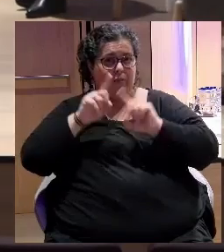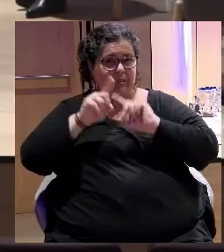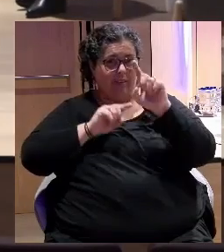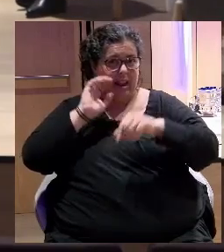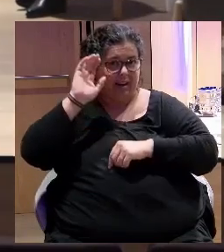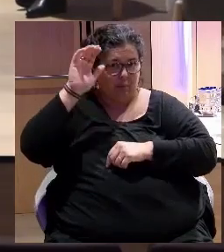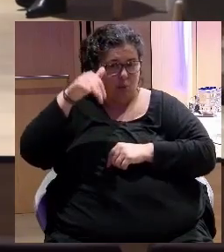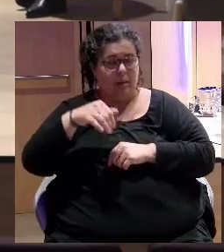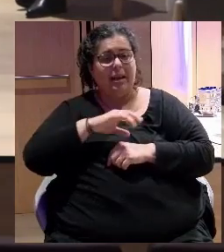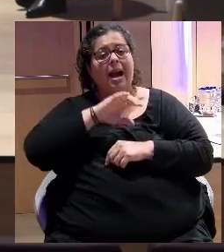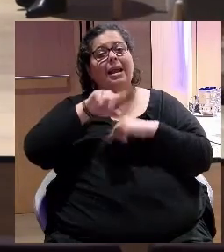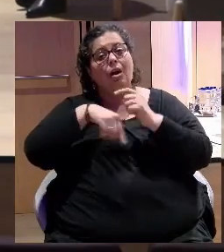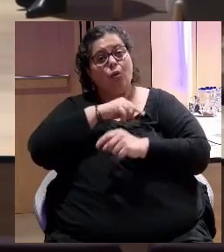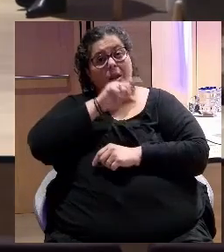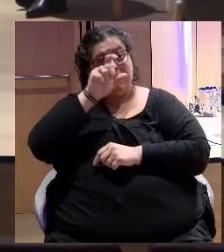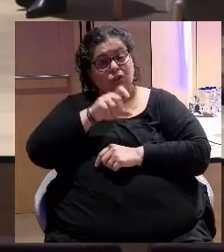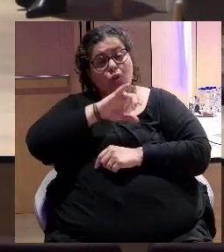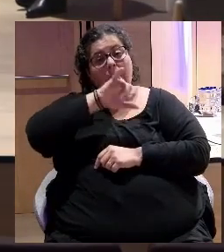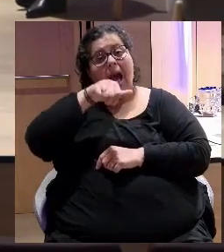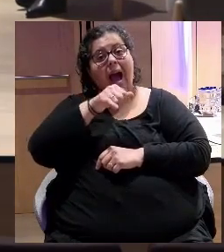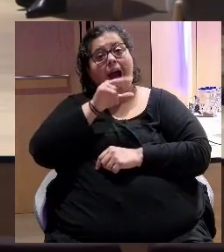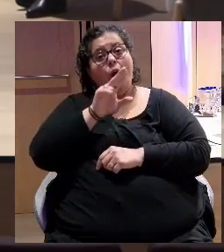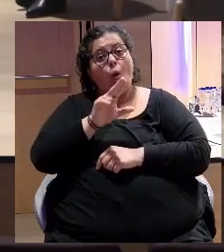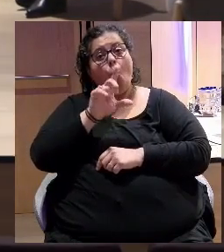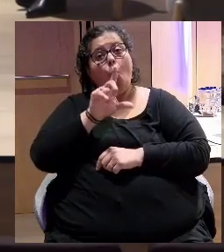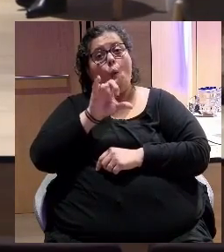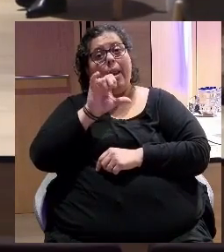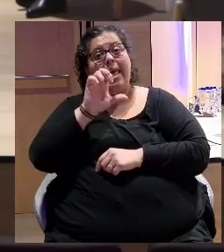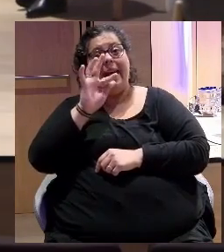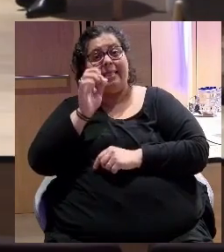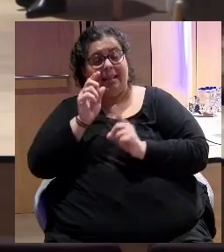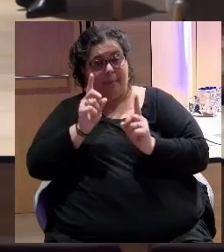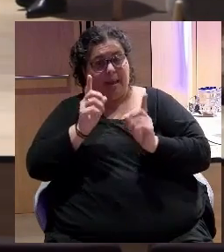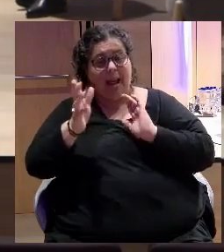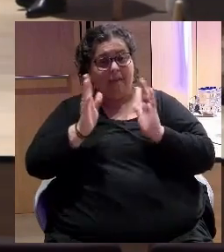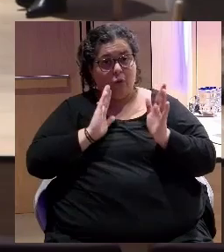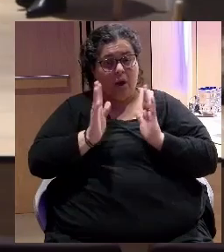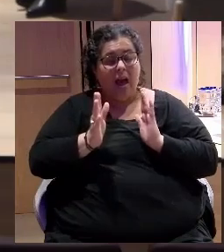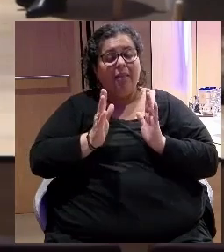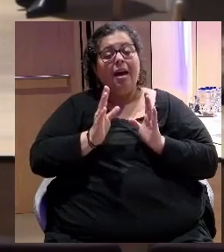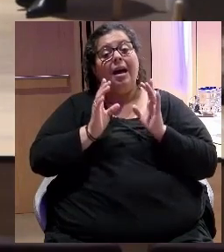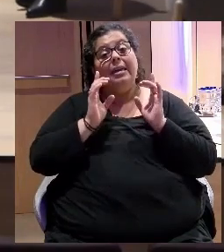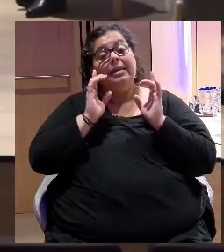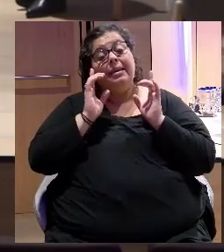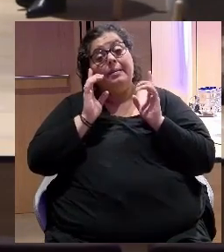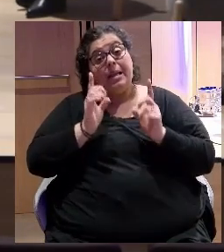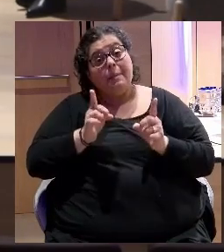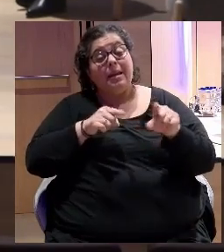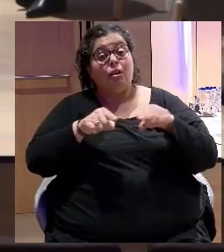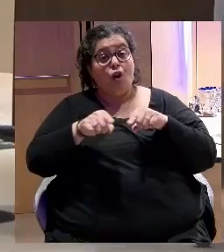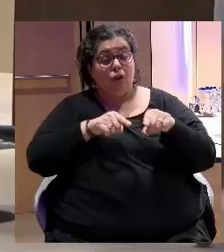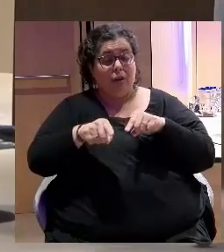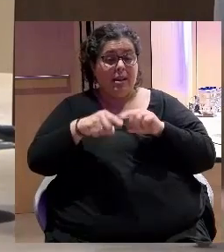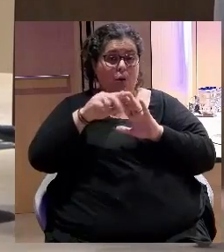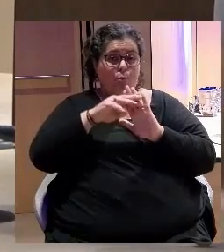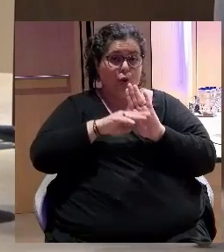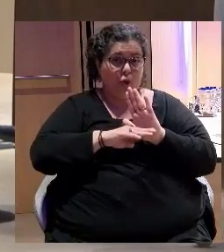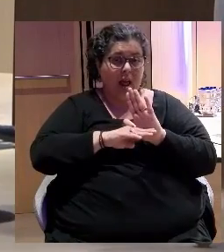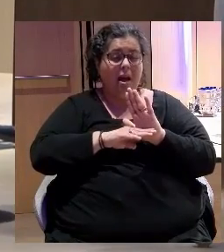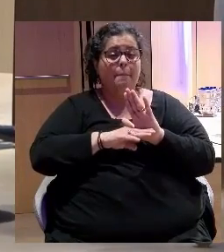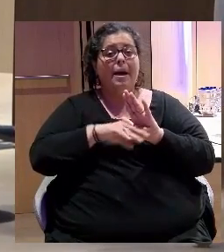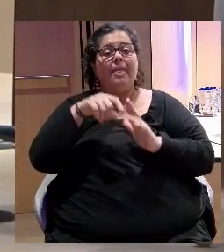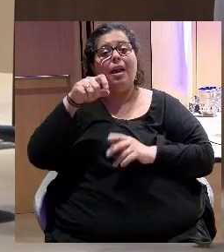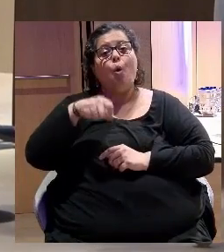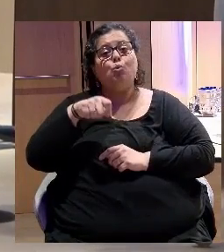Julieta Escurria, que tengo entendido que también es abogada y coordina el programa de